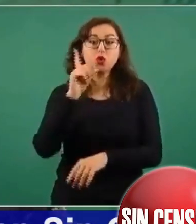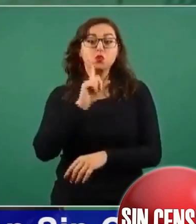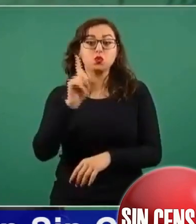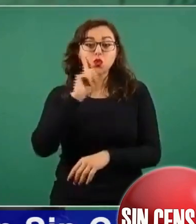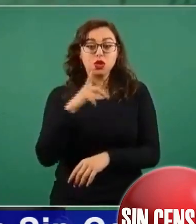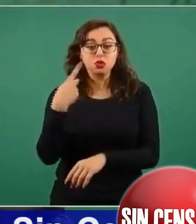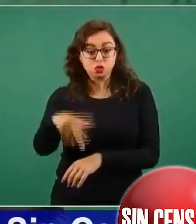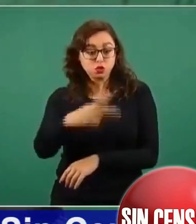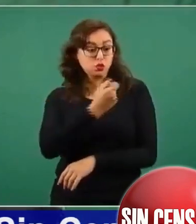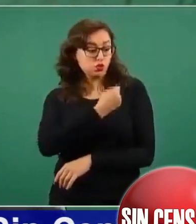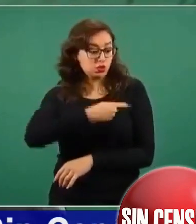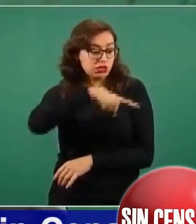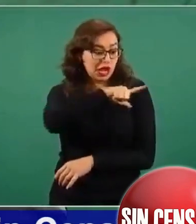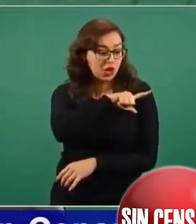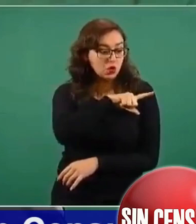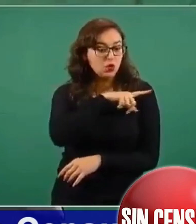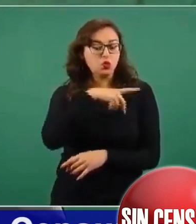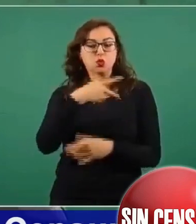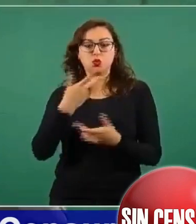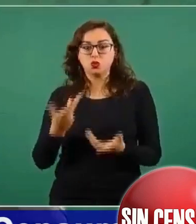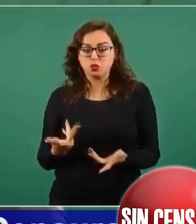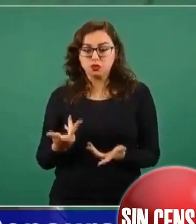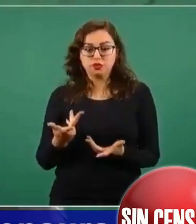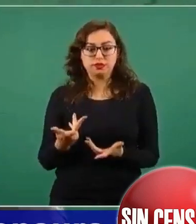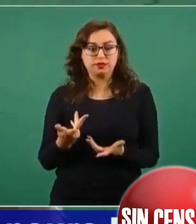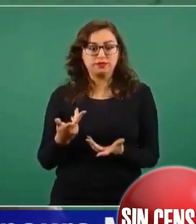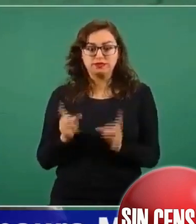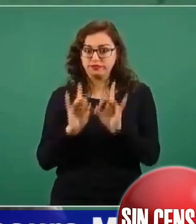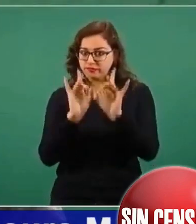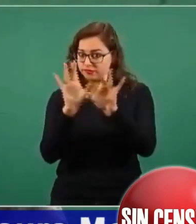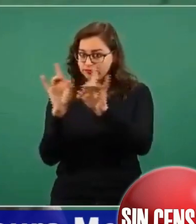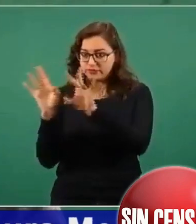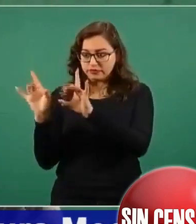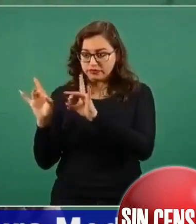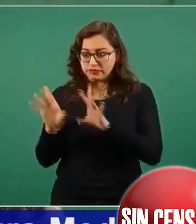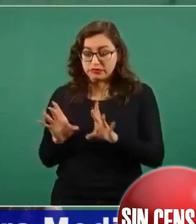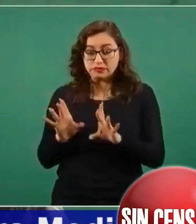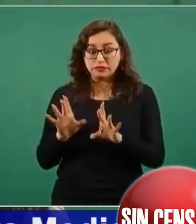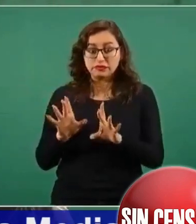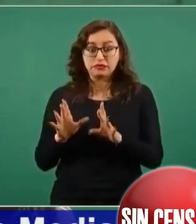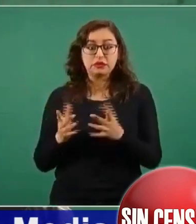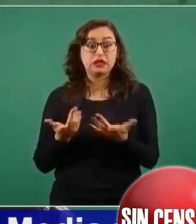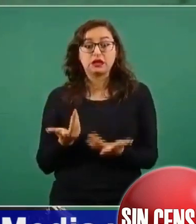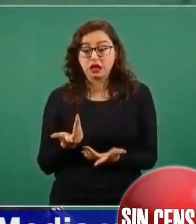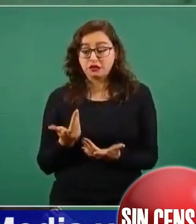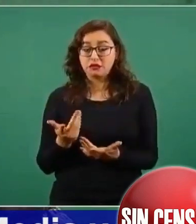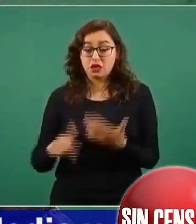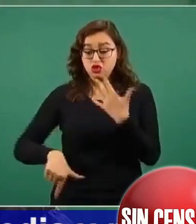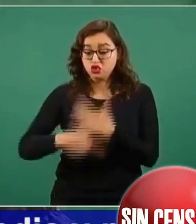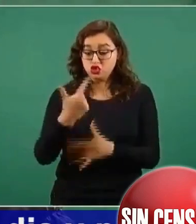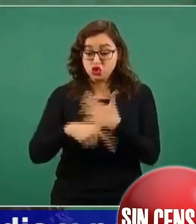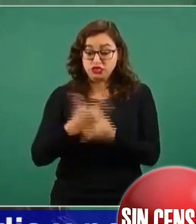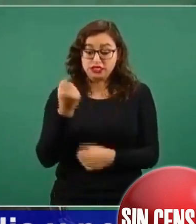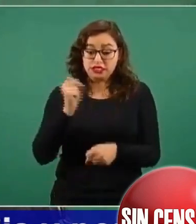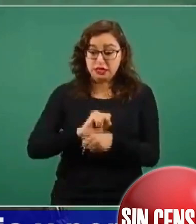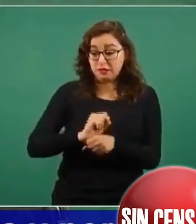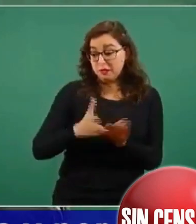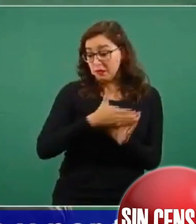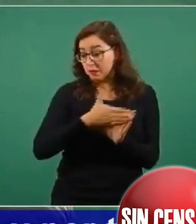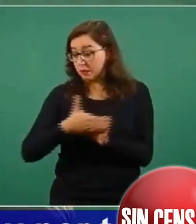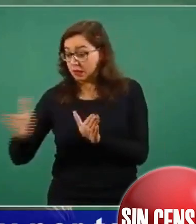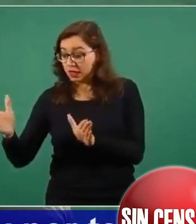misma salud y para algunas otras circunstancias, no está despenalizado en su totalidad.